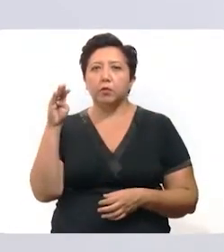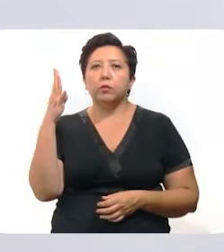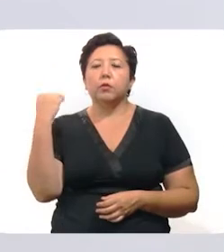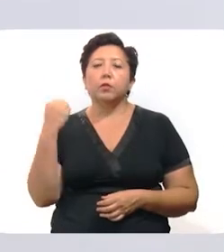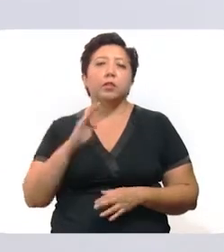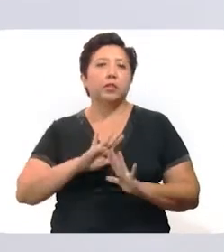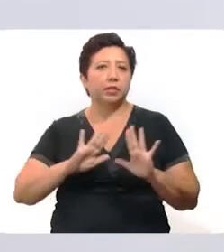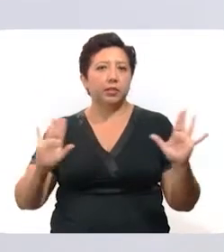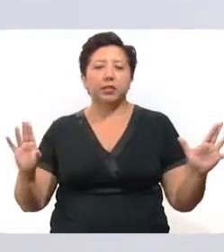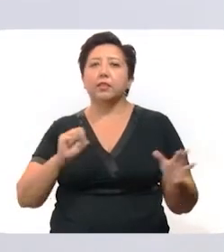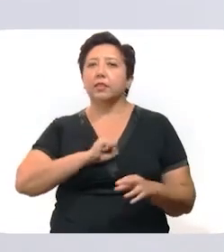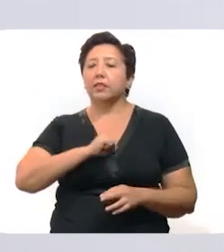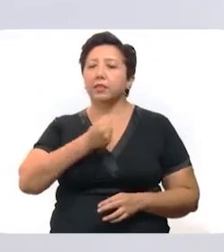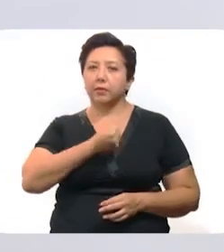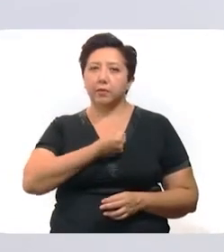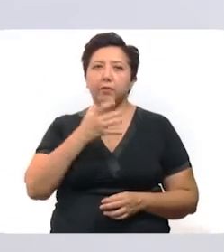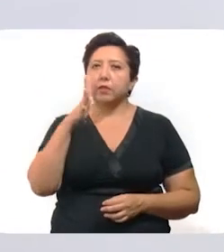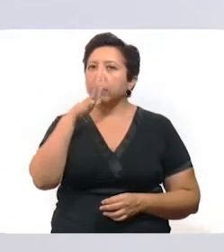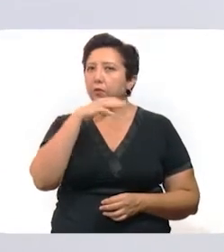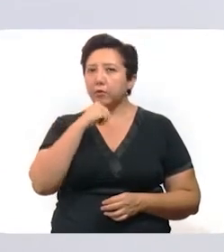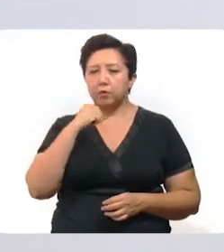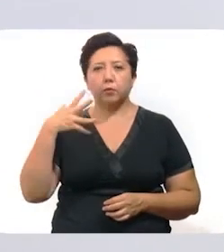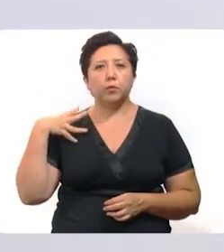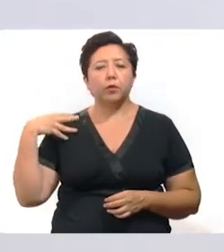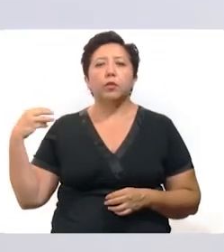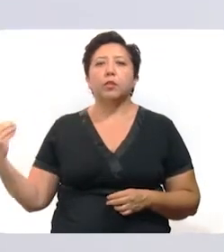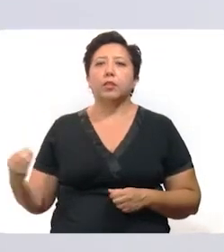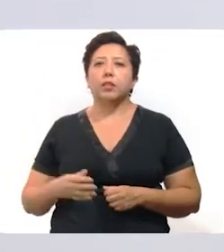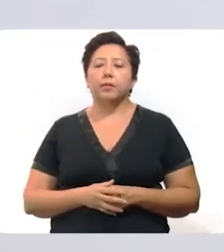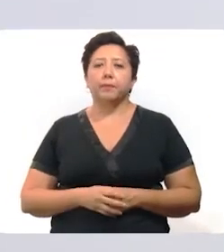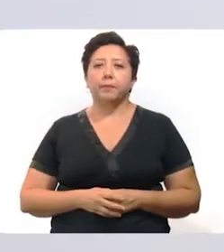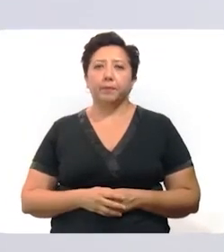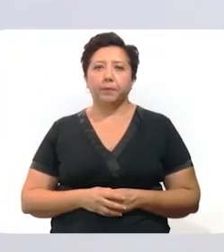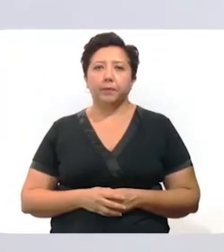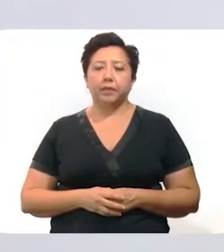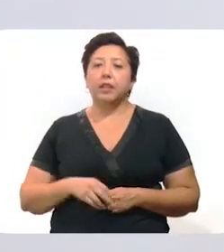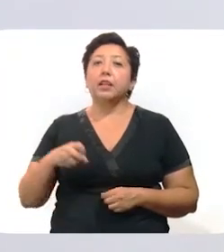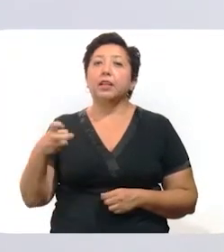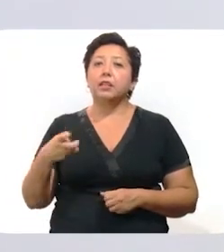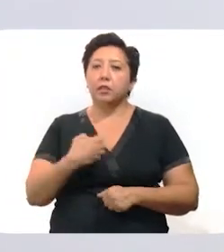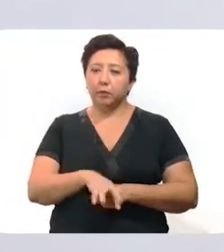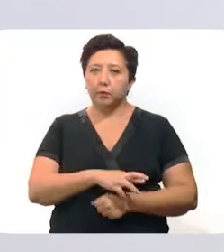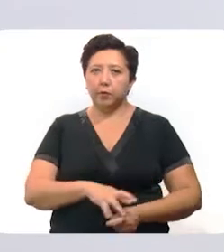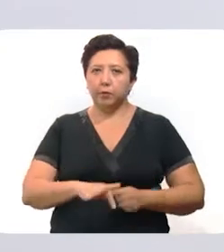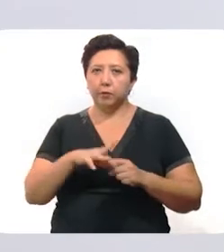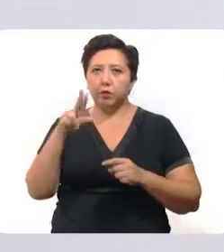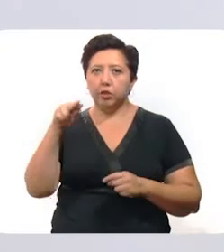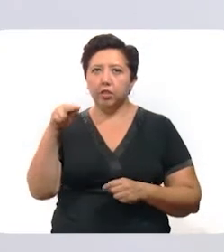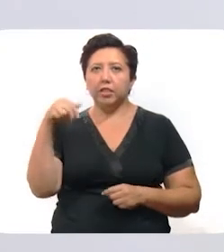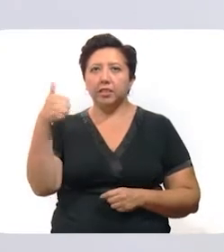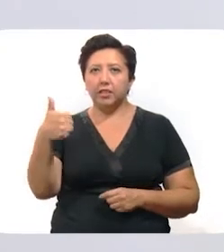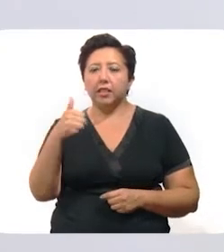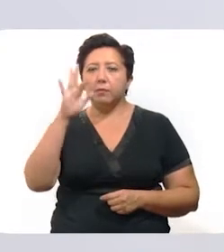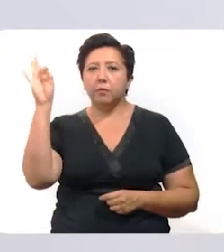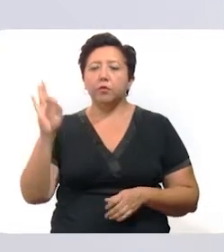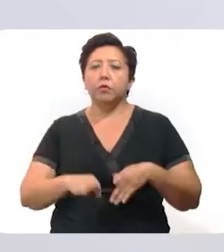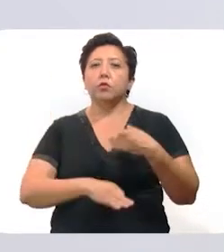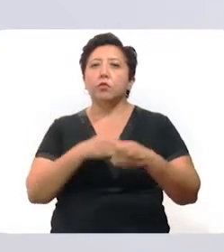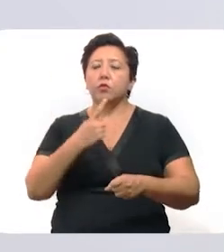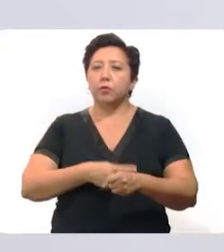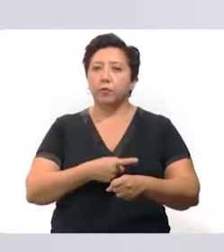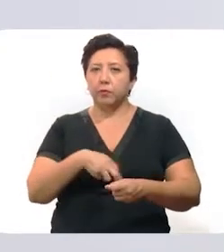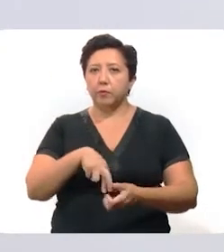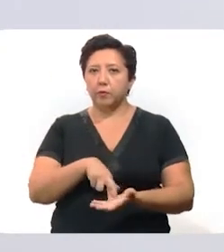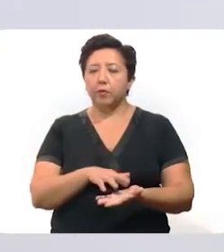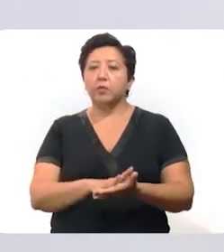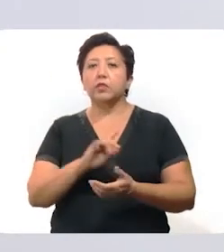27.199 pacientes ya se recuperaron, no presentan síntomas ni pueden contagiar. Esta cifra representa el 86% del total de